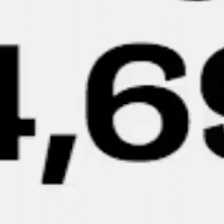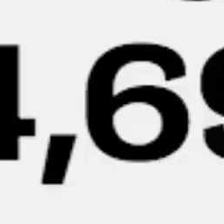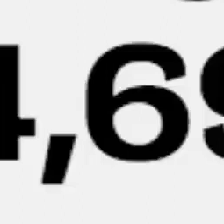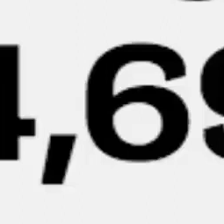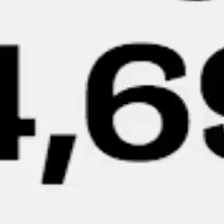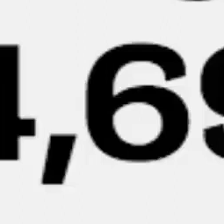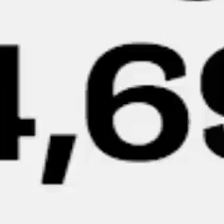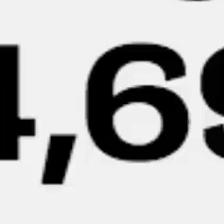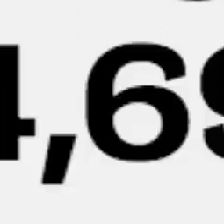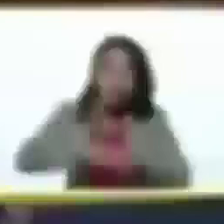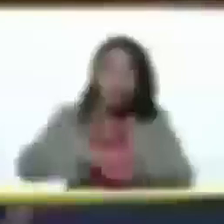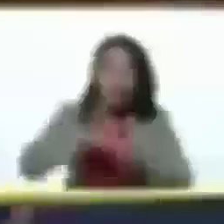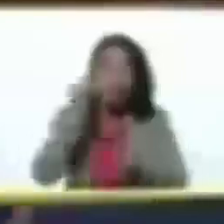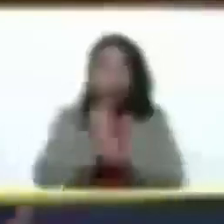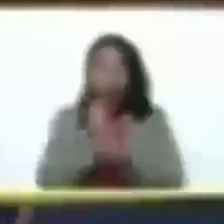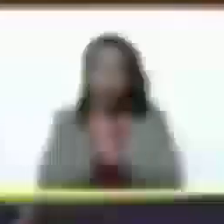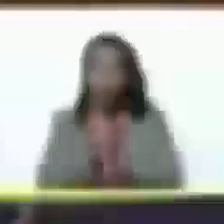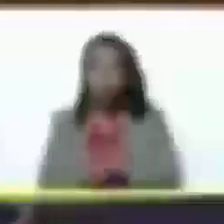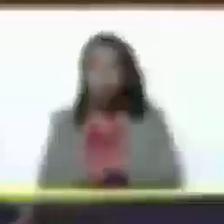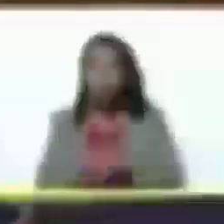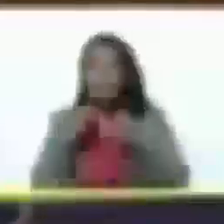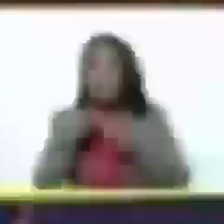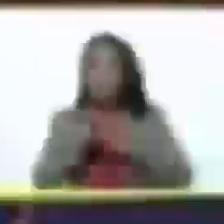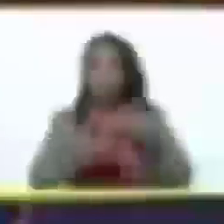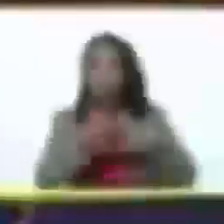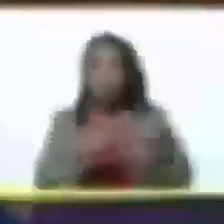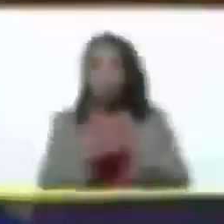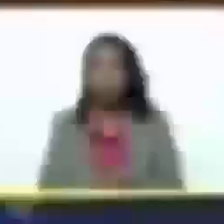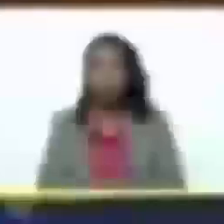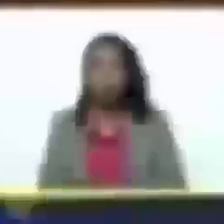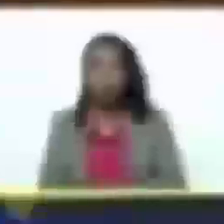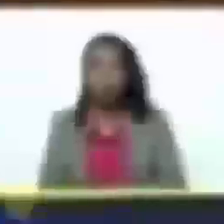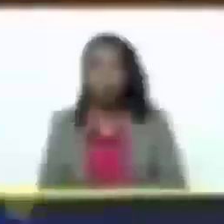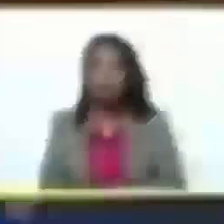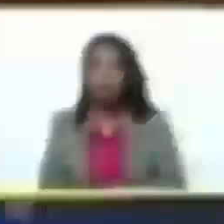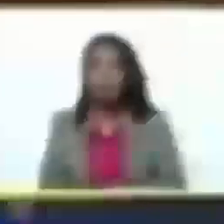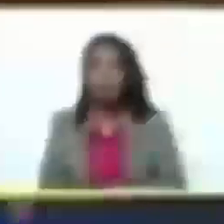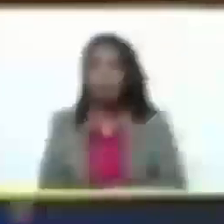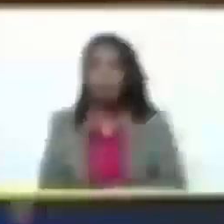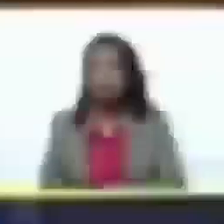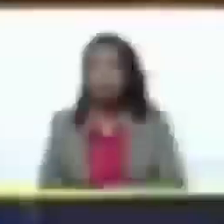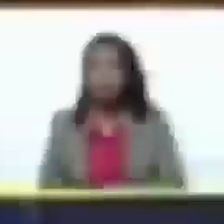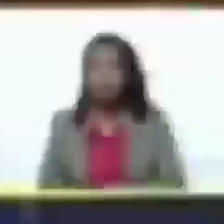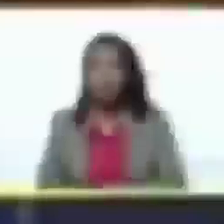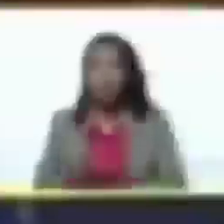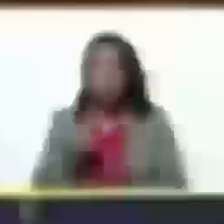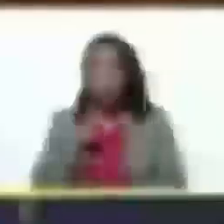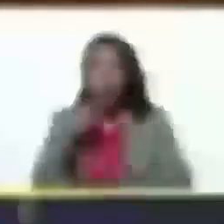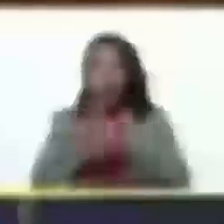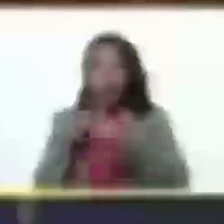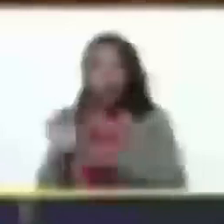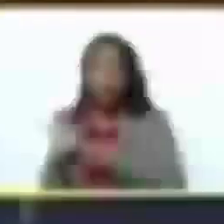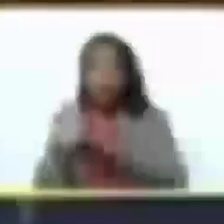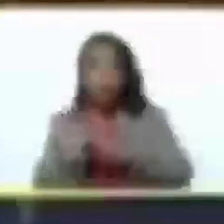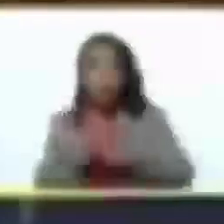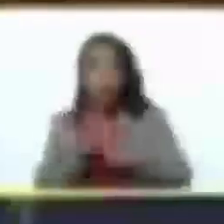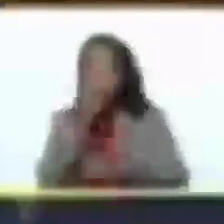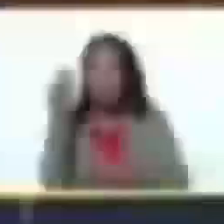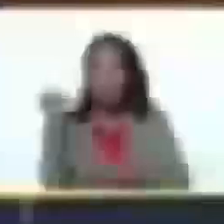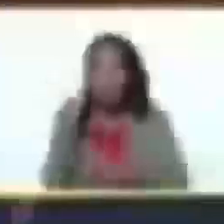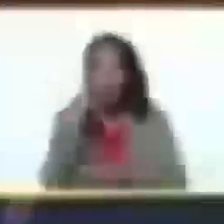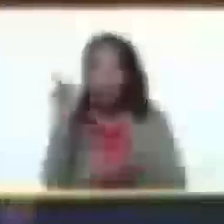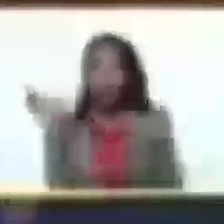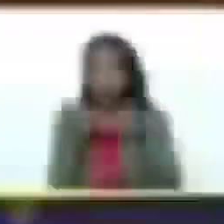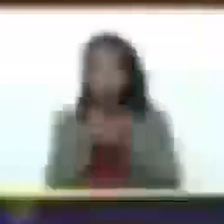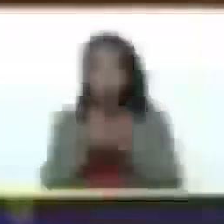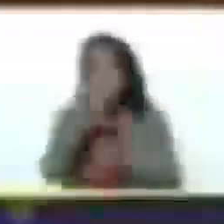Si sigue así, Venezuela para finales de año debe estar cerrando una inflación en menos de dos, en menos